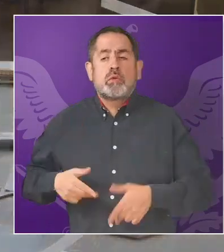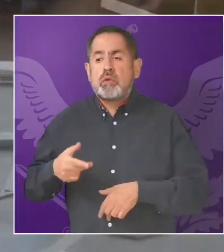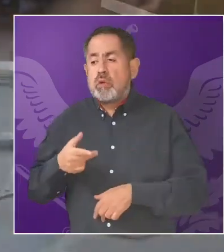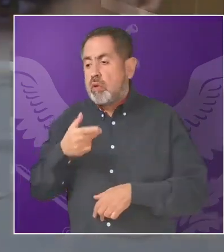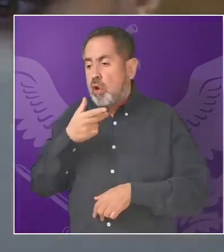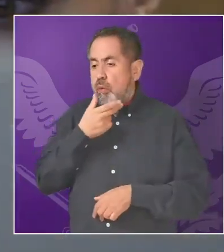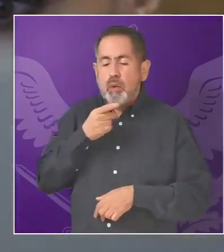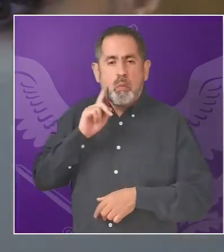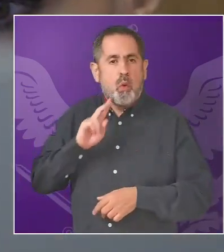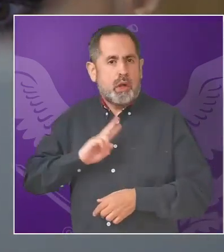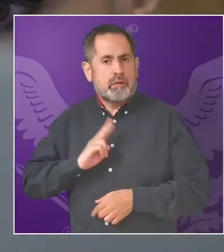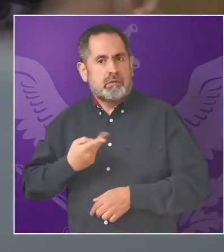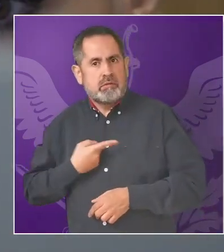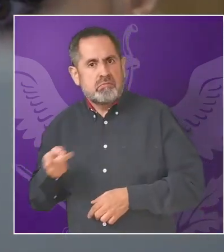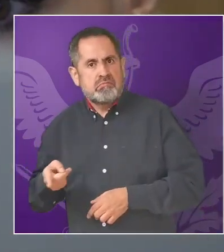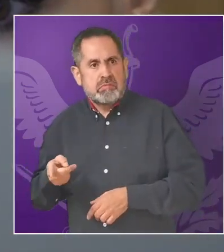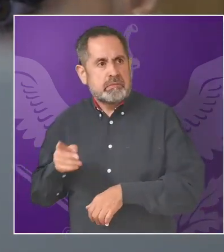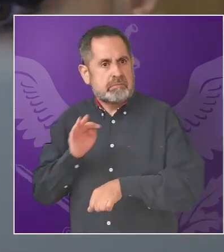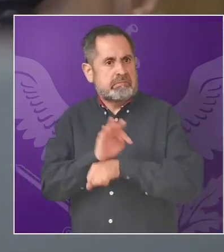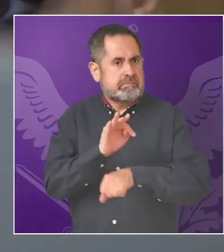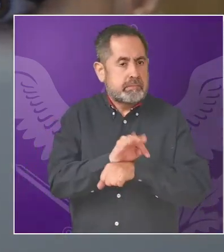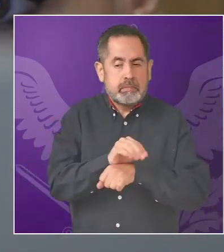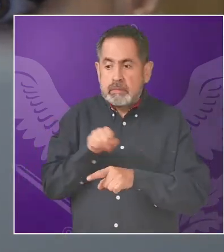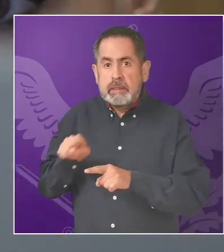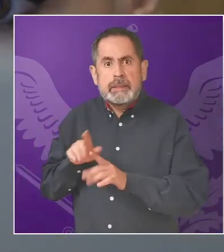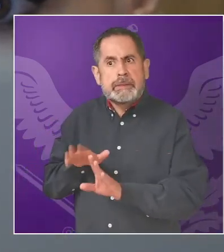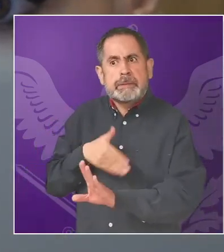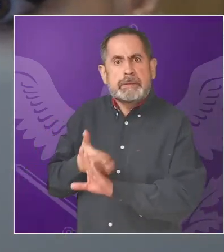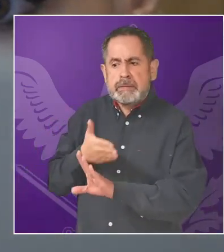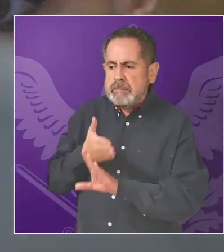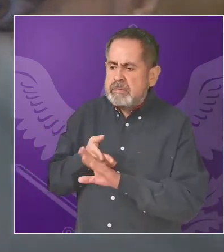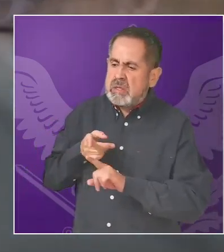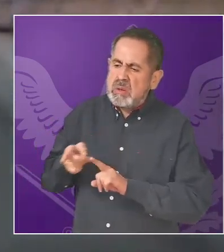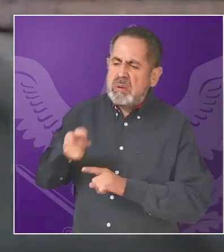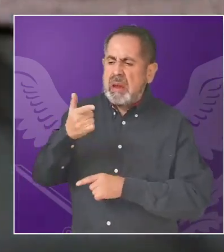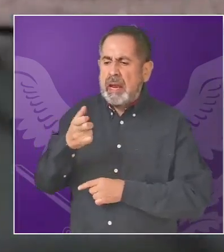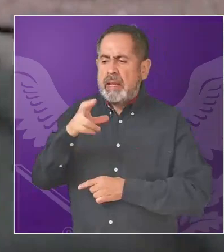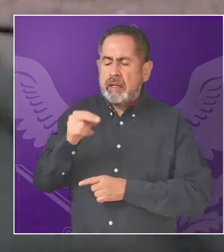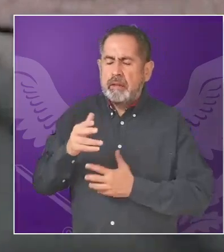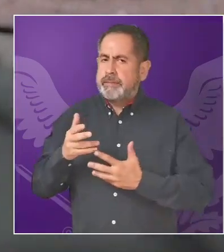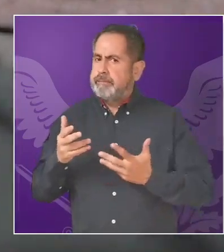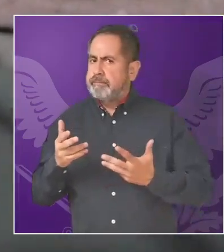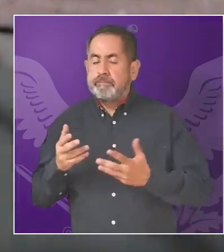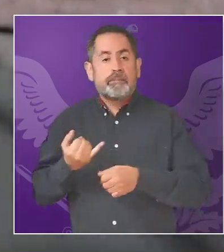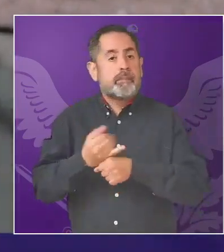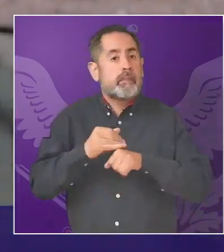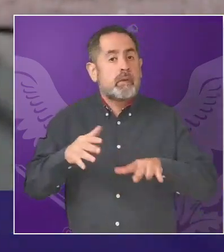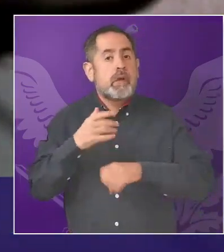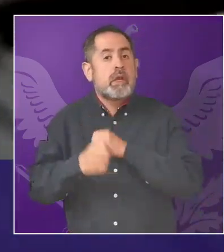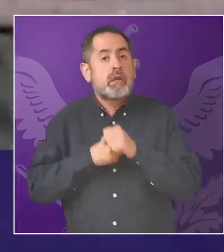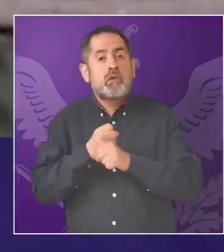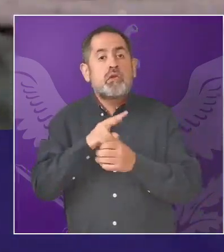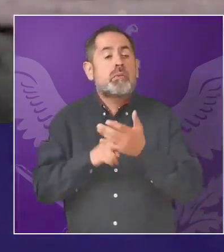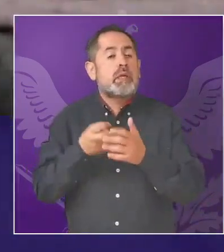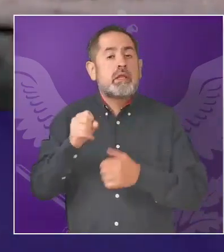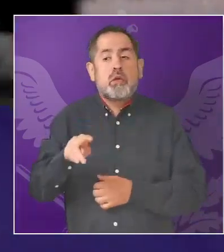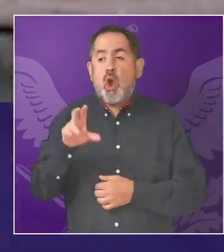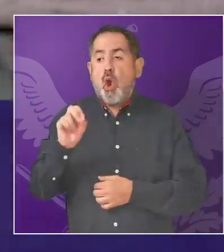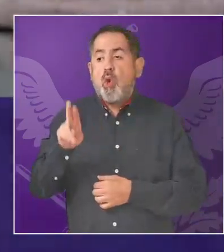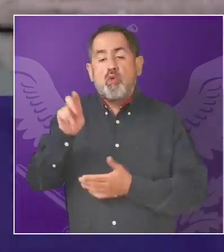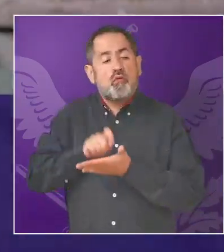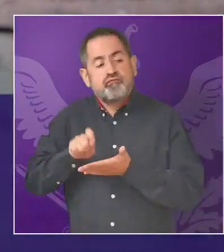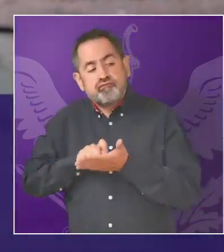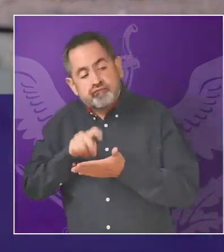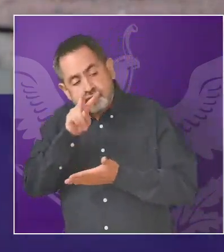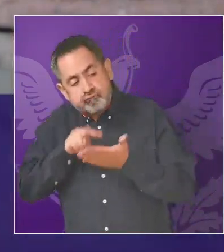mujeres o personas transgénero, a menudo son objeto de amenazas basadas en el género. En su informe de 2019, el relator especial